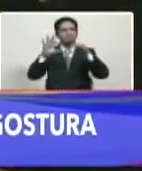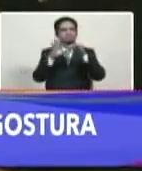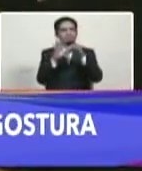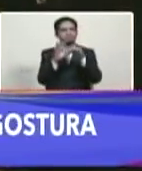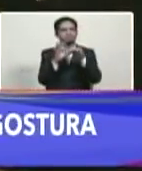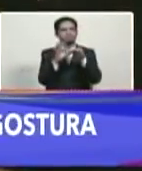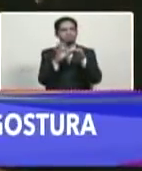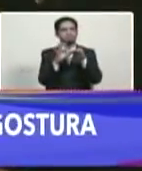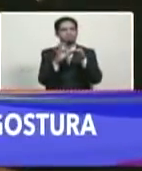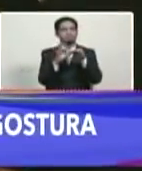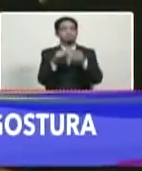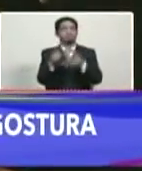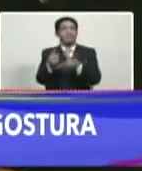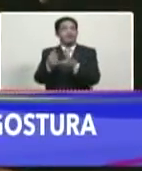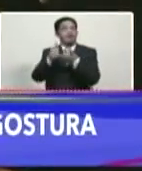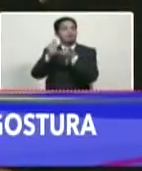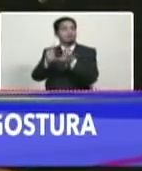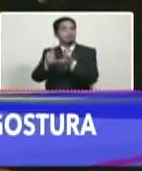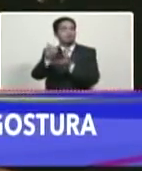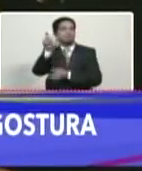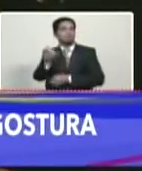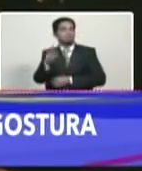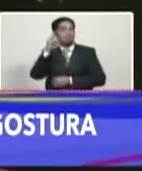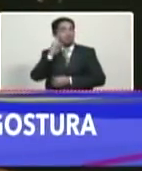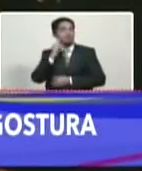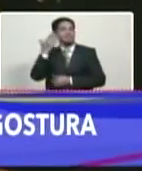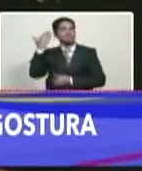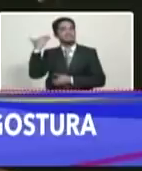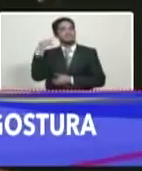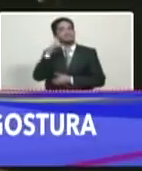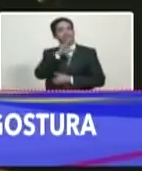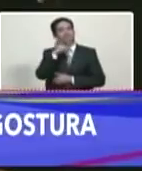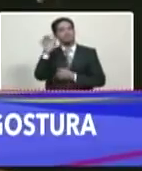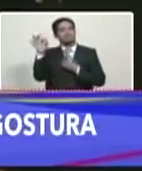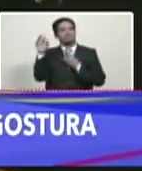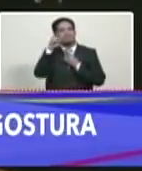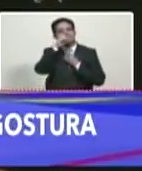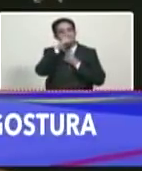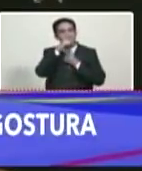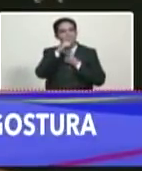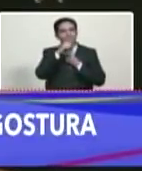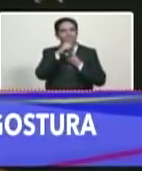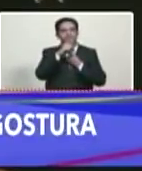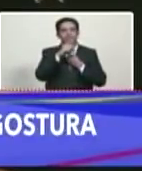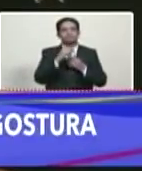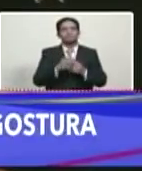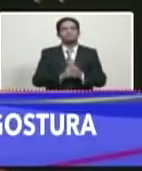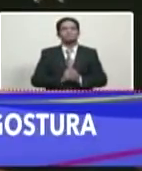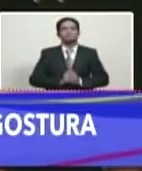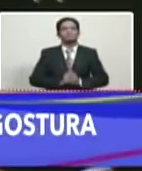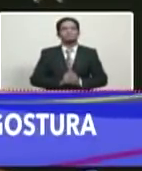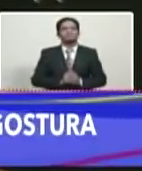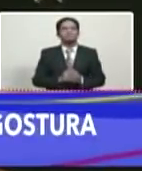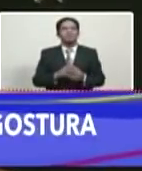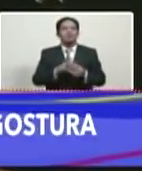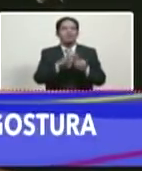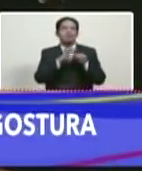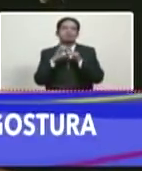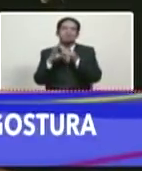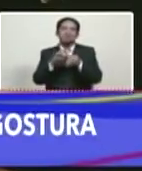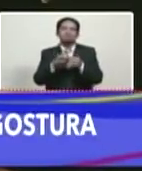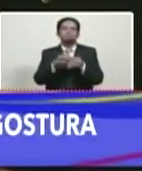que trajo victorioso a Bolívar hace 200 años. La unión cívico-militar que le dio la libertad a Sudamérica